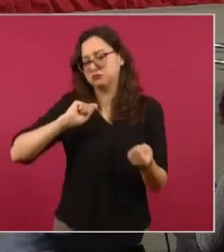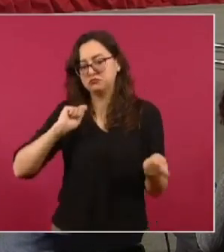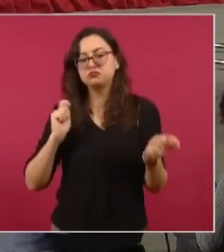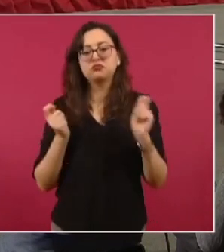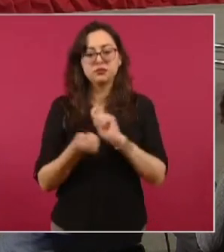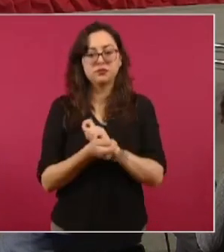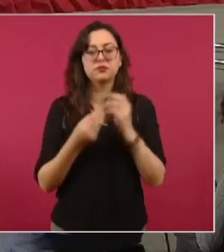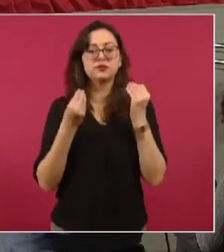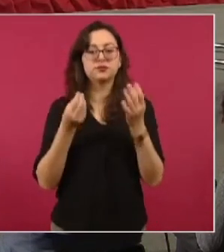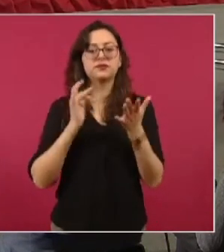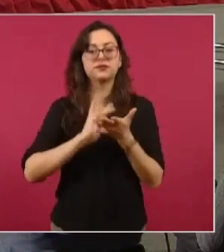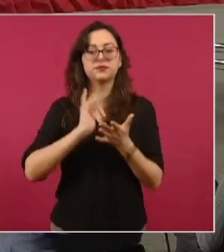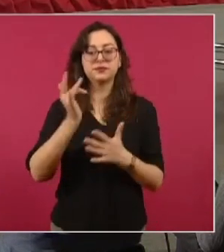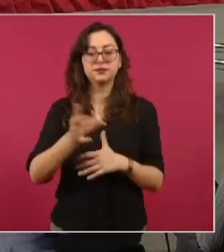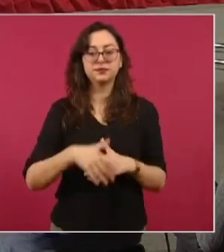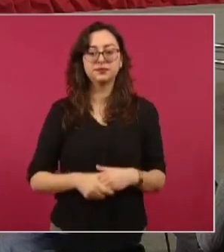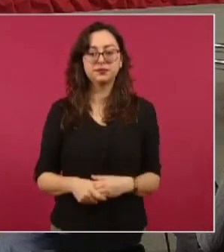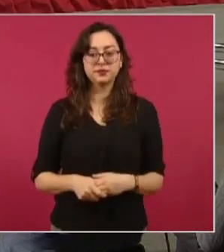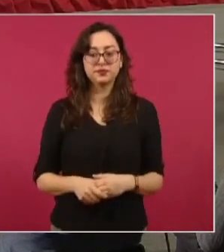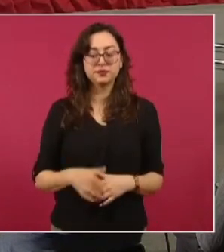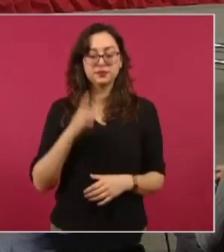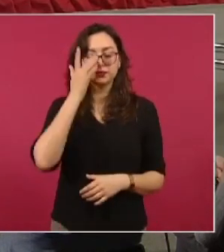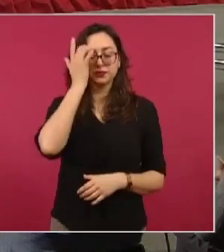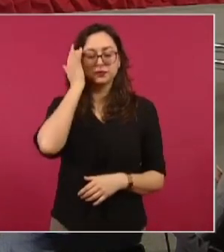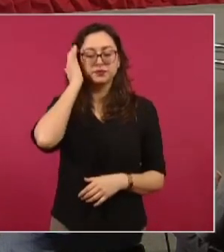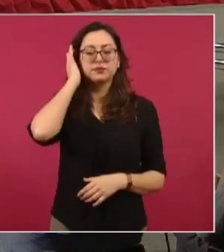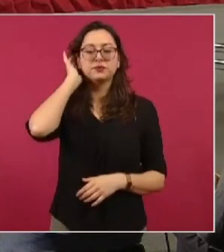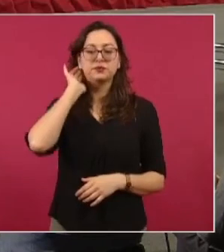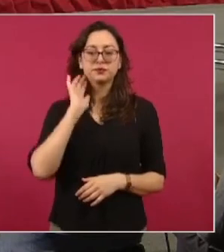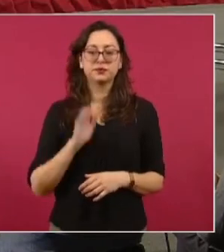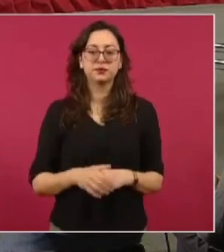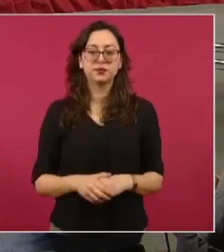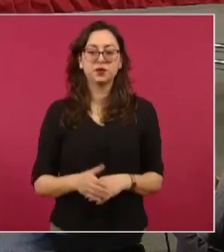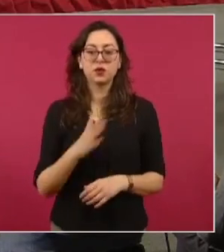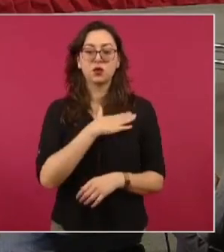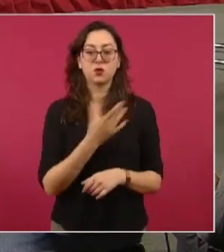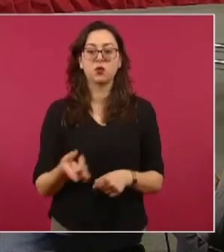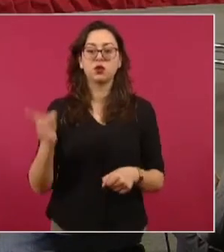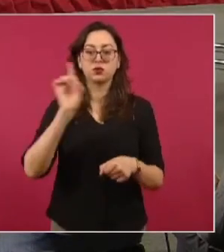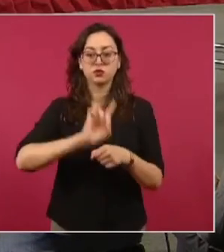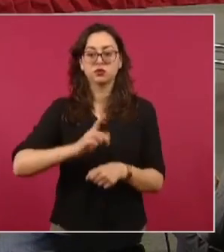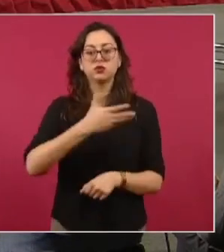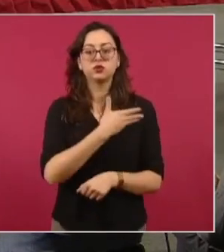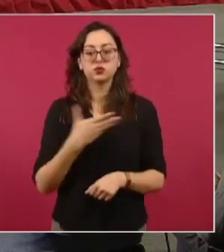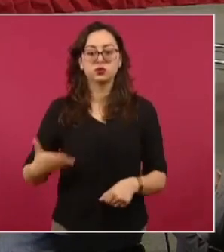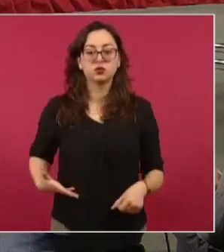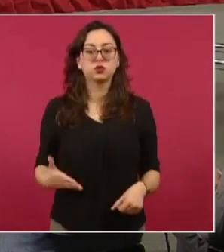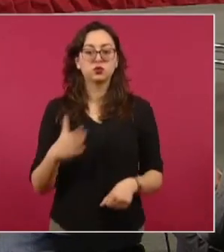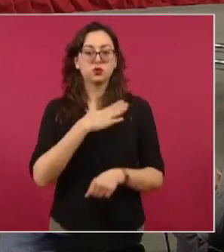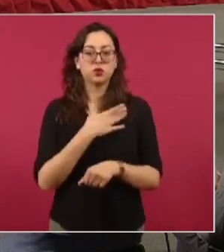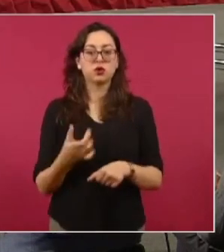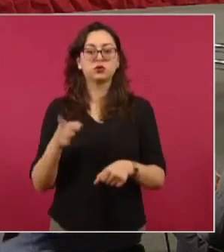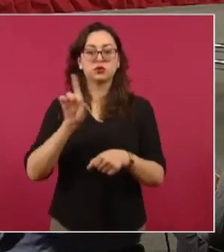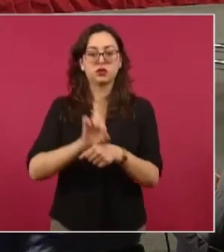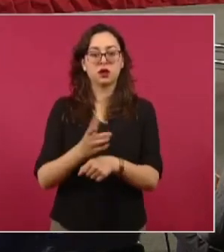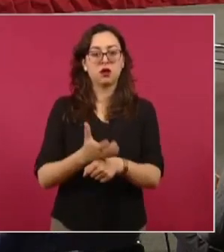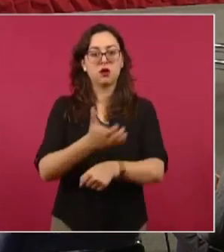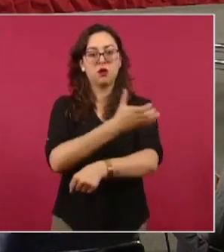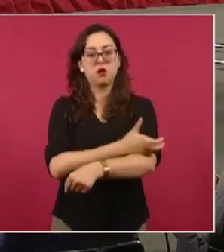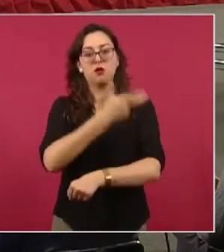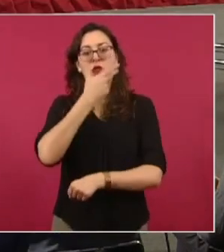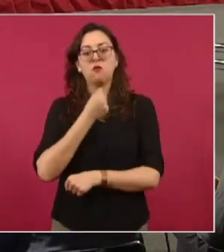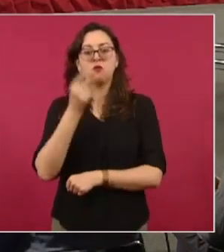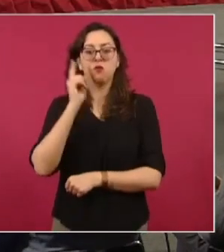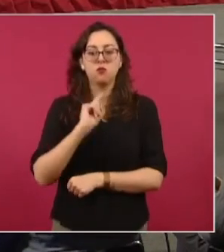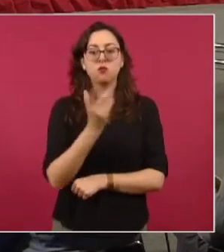Buenos días, presidente. Buenos días, compañeras y compañeros